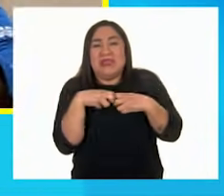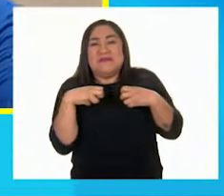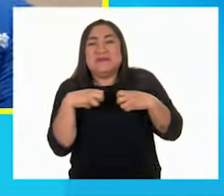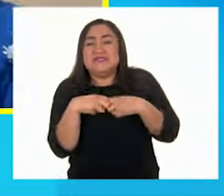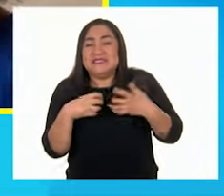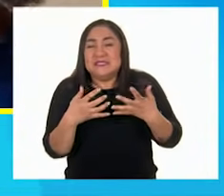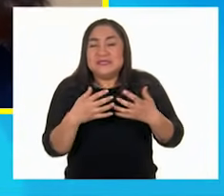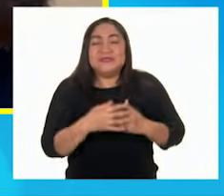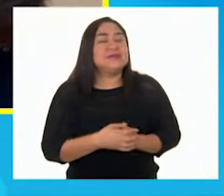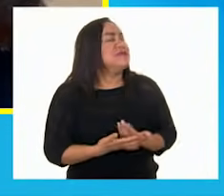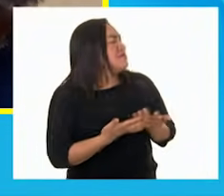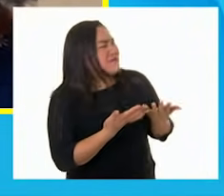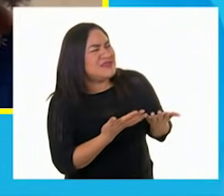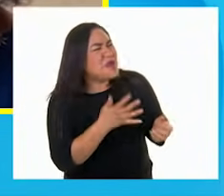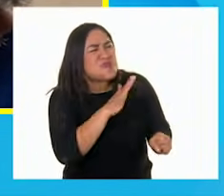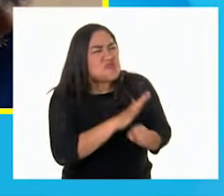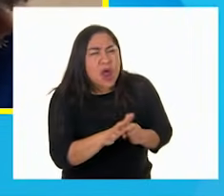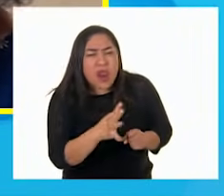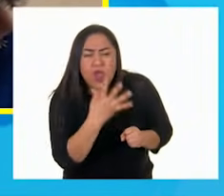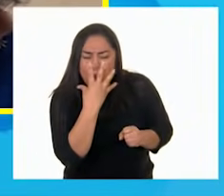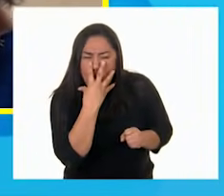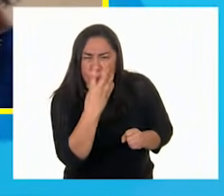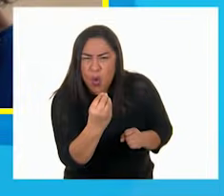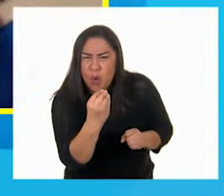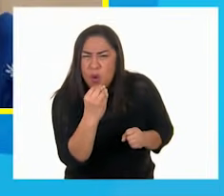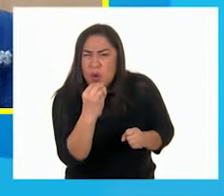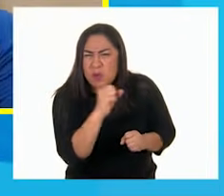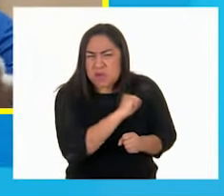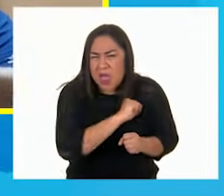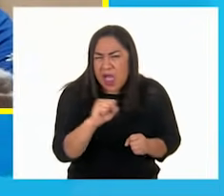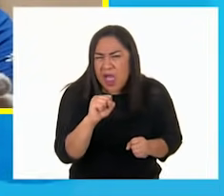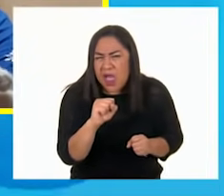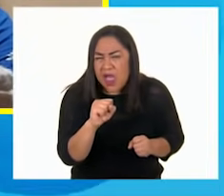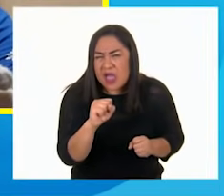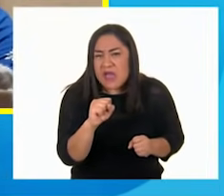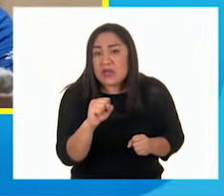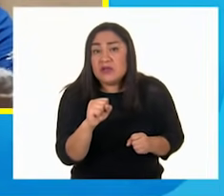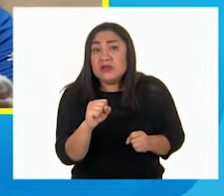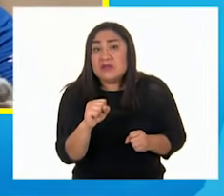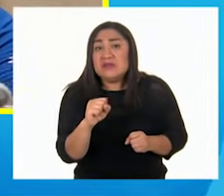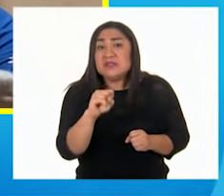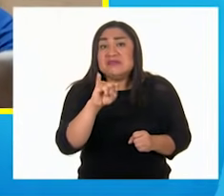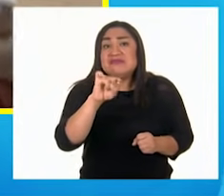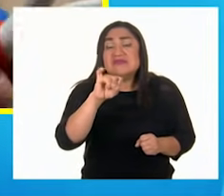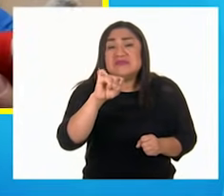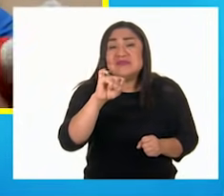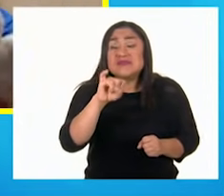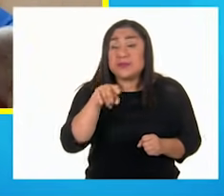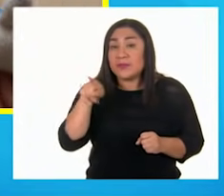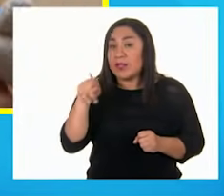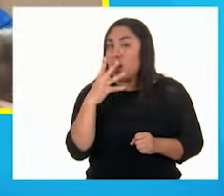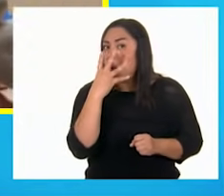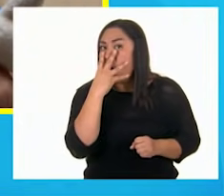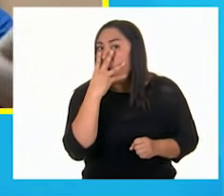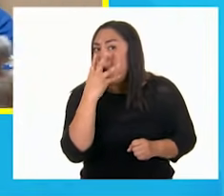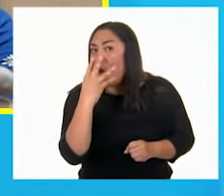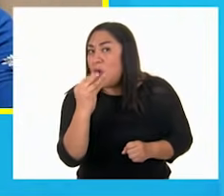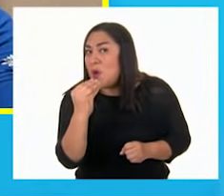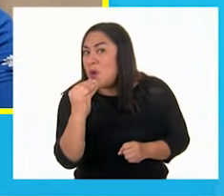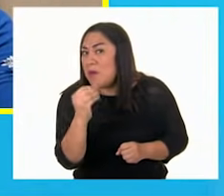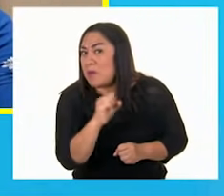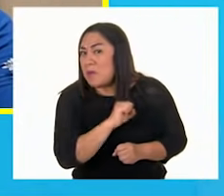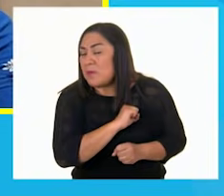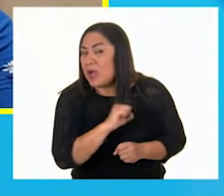nervioso! ¿Pero cuál? ¿El lobo feroz? ¡Sí! ¡El lobo